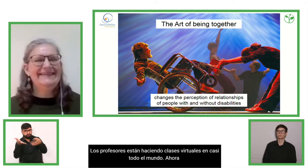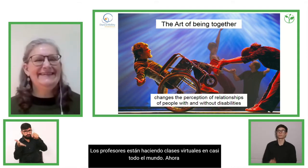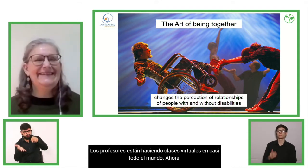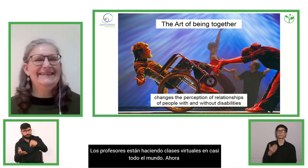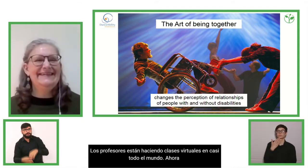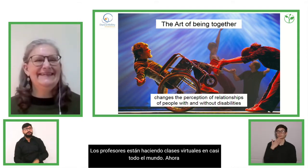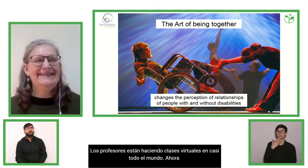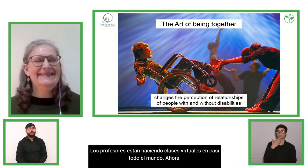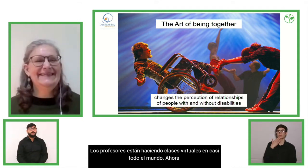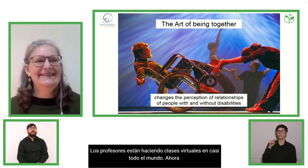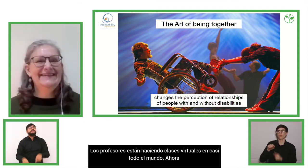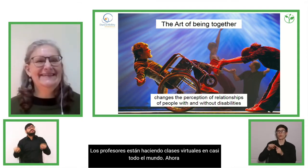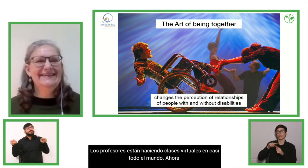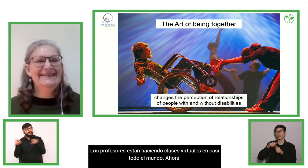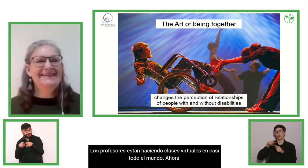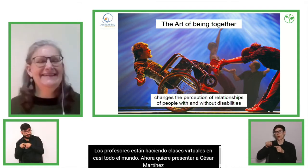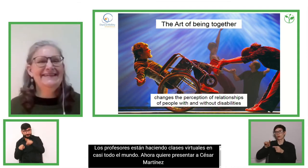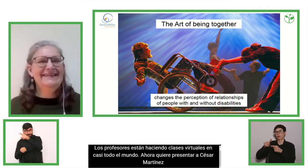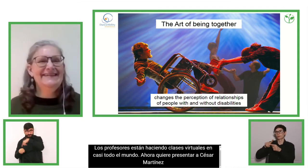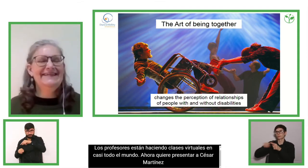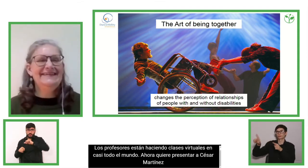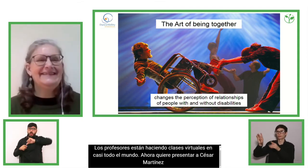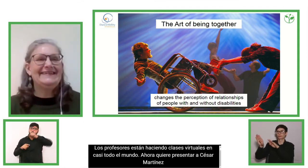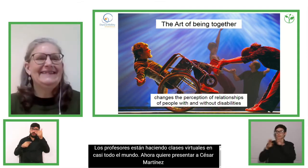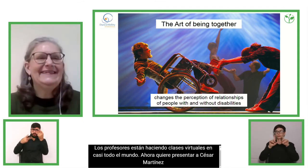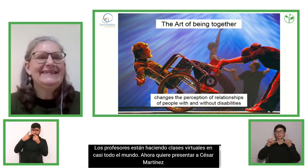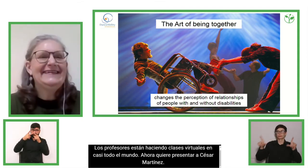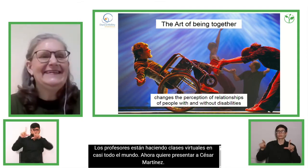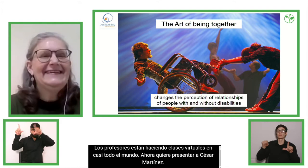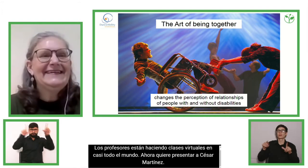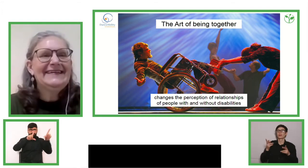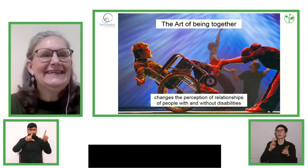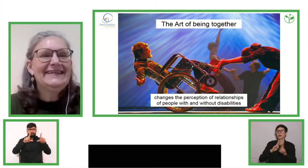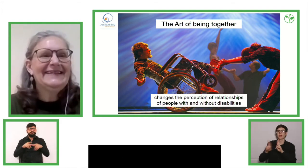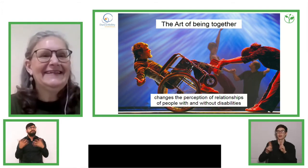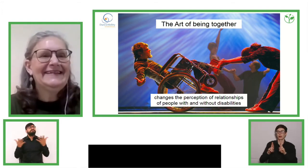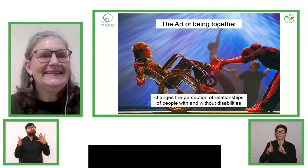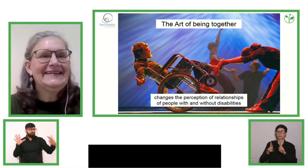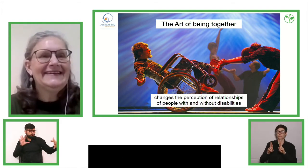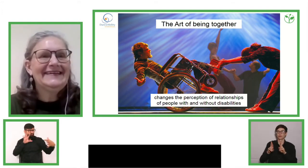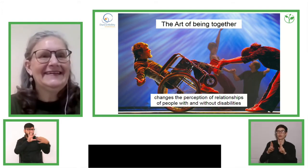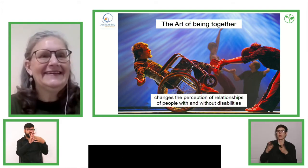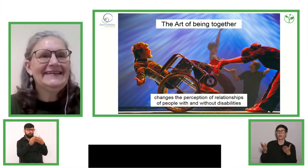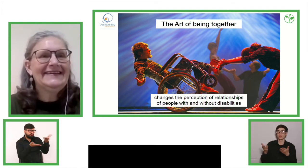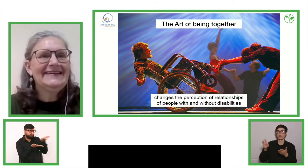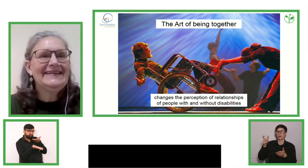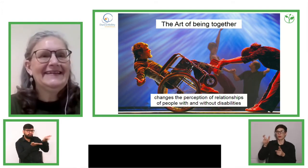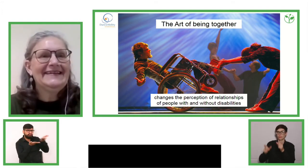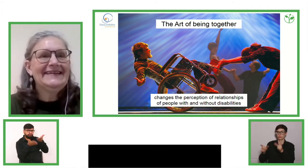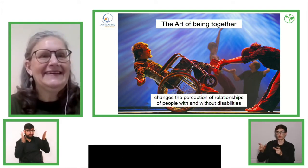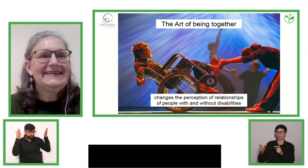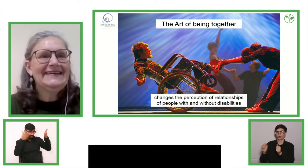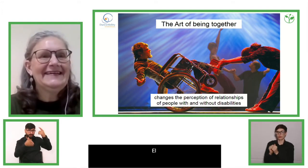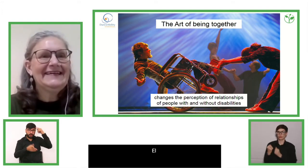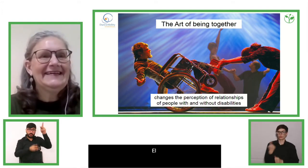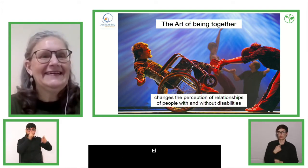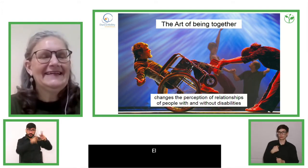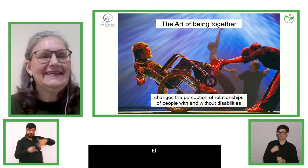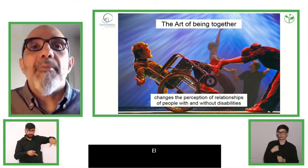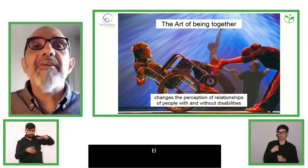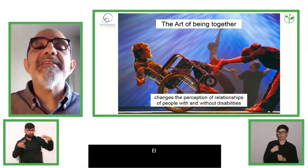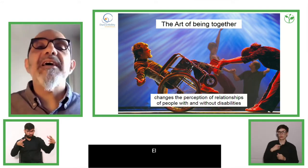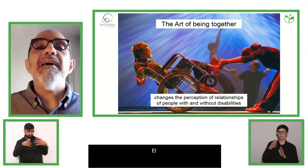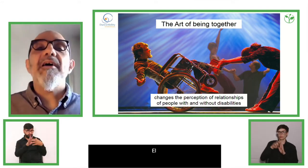por favor. Una donación de Marisa León. Empezó el proyecto latinoamericano